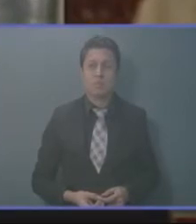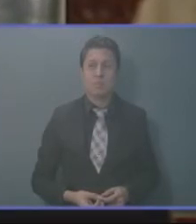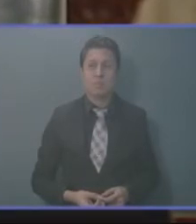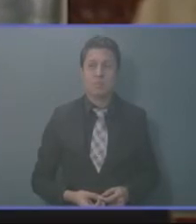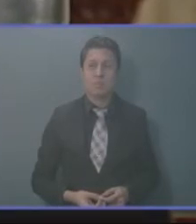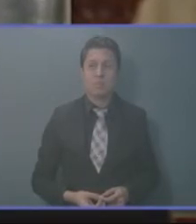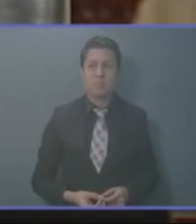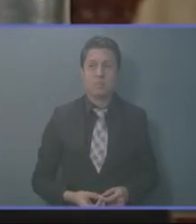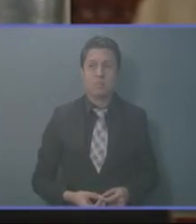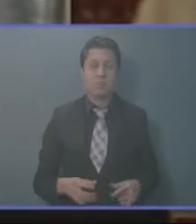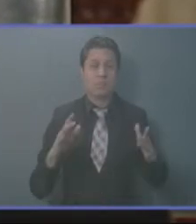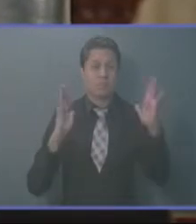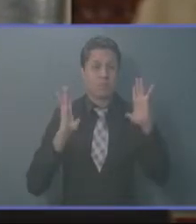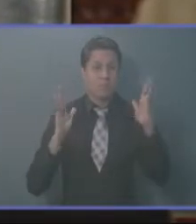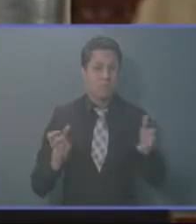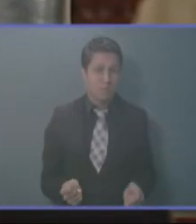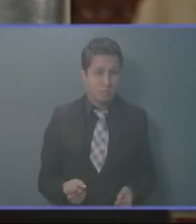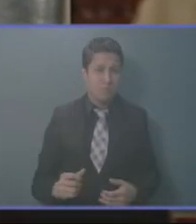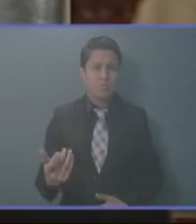El gobierno está